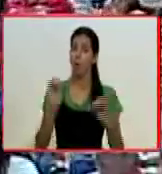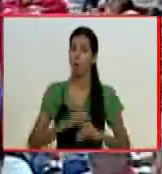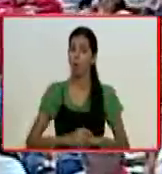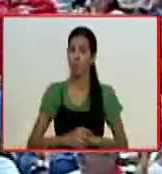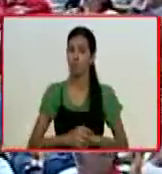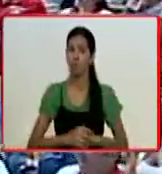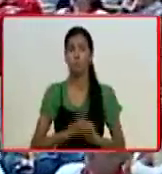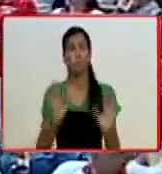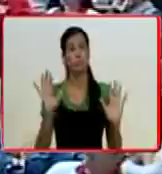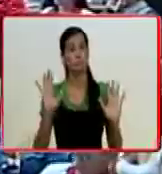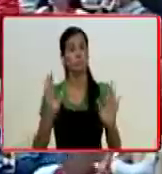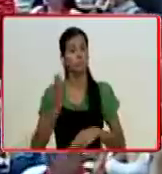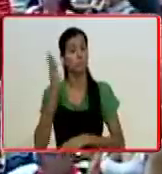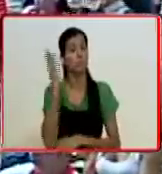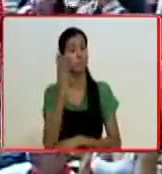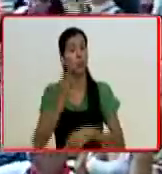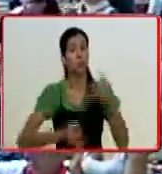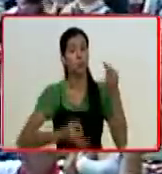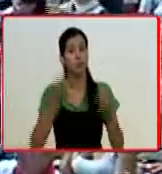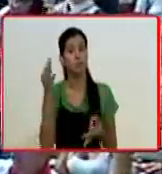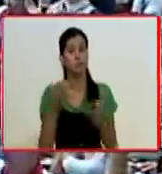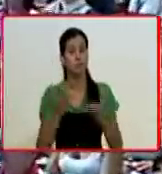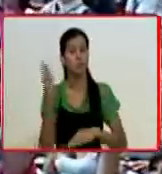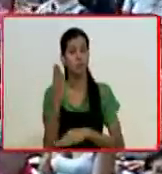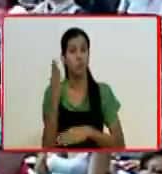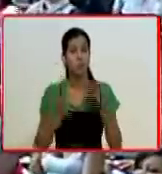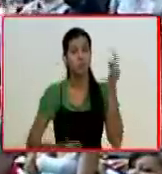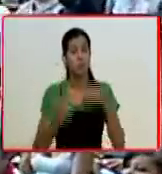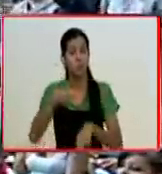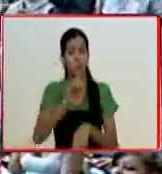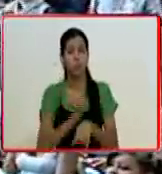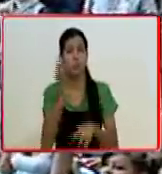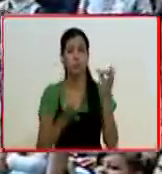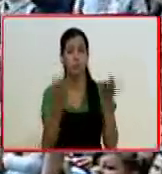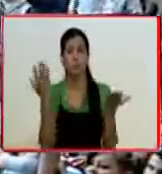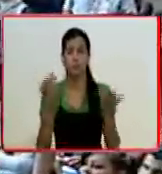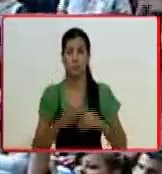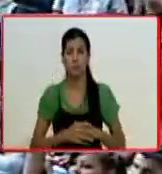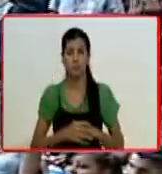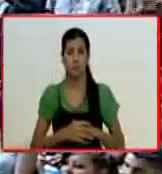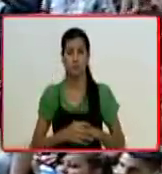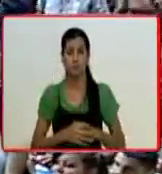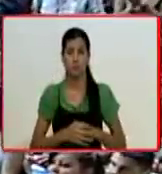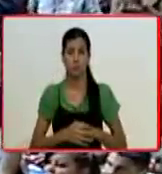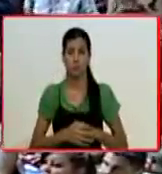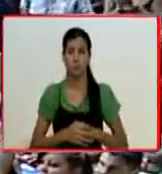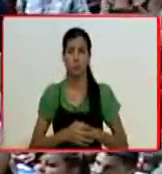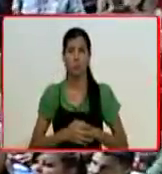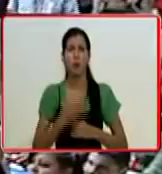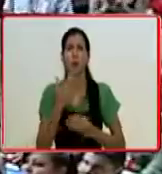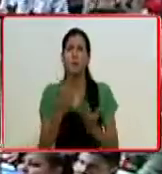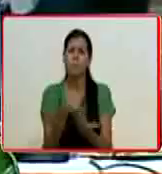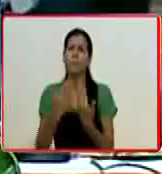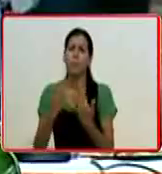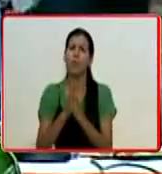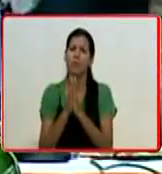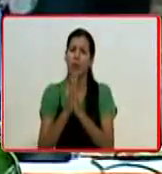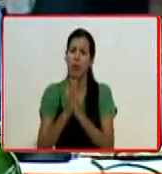o habrá justicia, justicia y solo justicia. Pido el apoyo de todo el